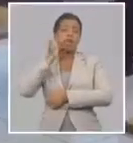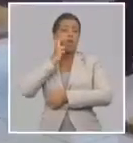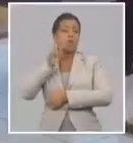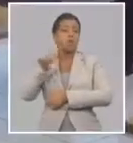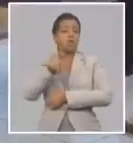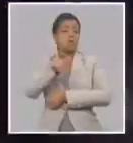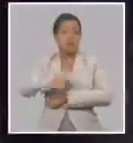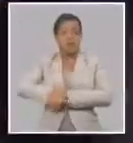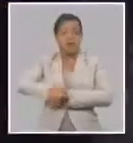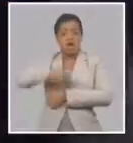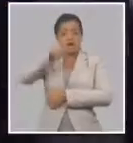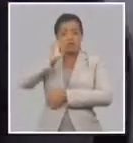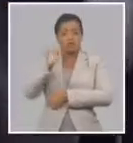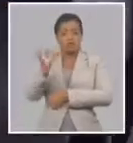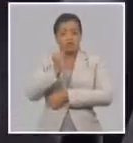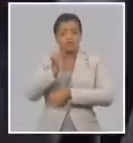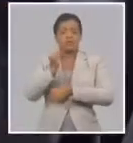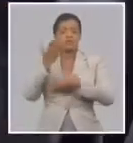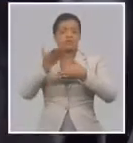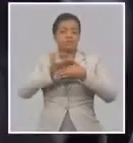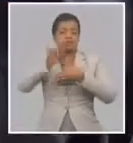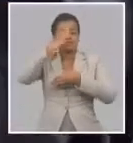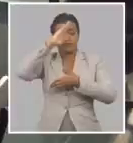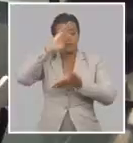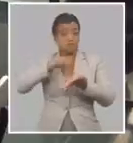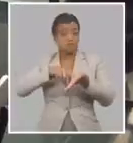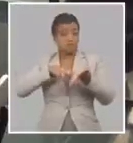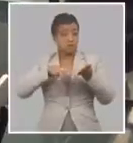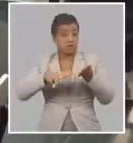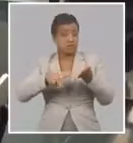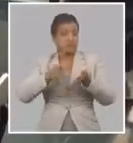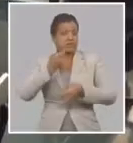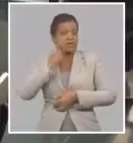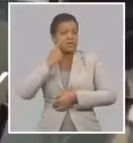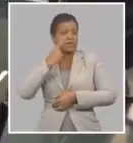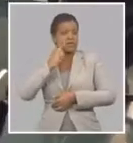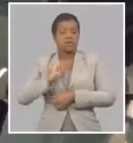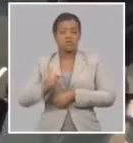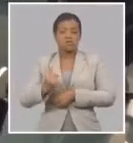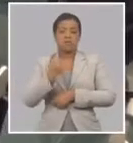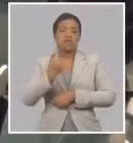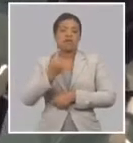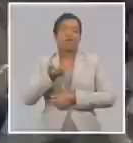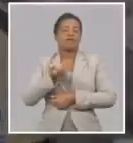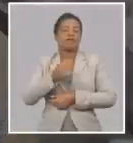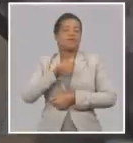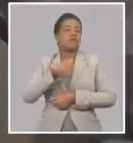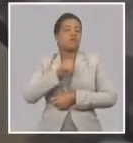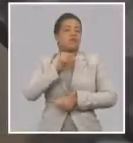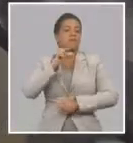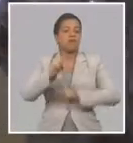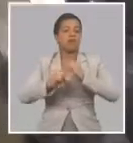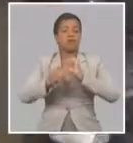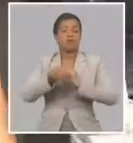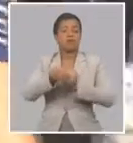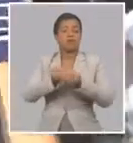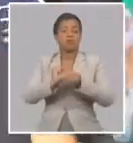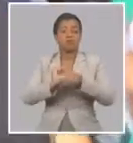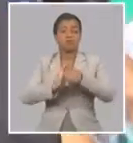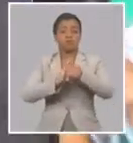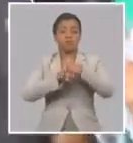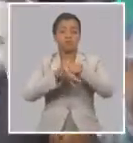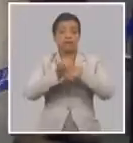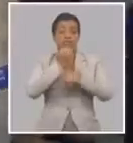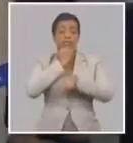aeropuerto internacional antonio maceo de santiago de cuba constituyen las primeras barreras de contención para evitar que el nuevo coronavirus